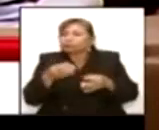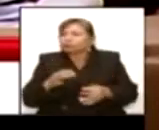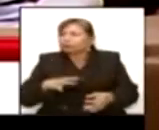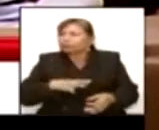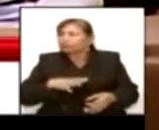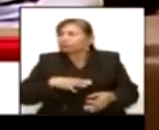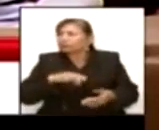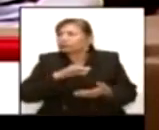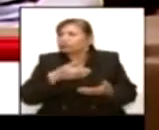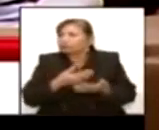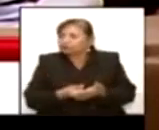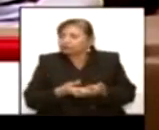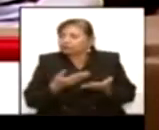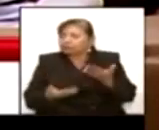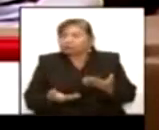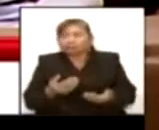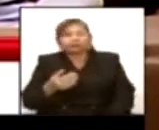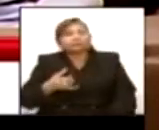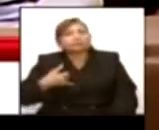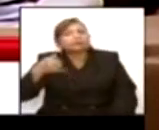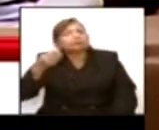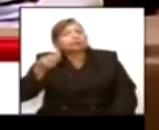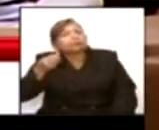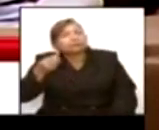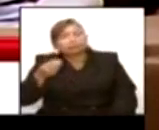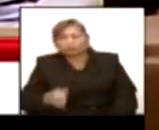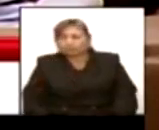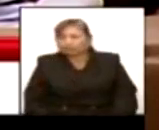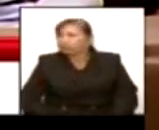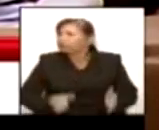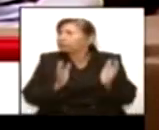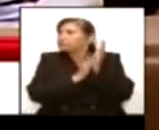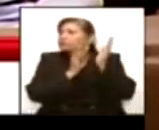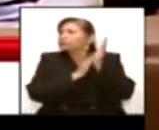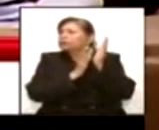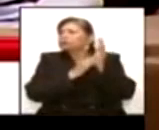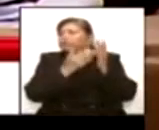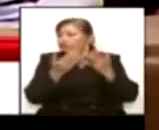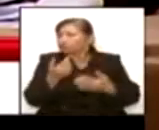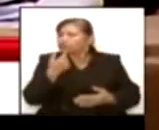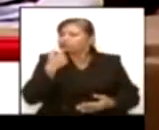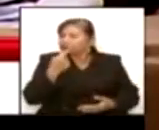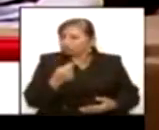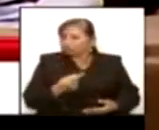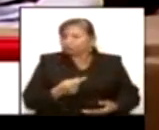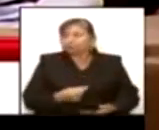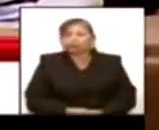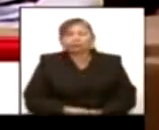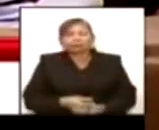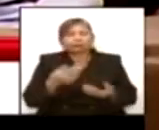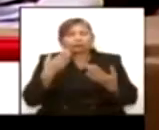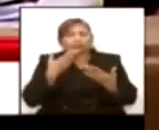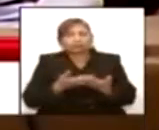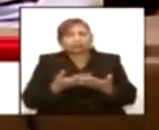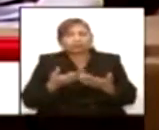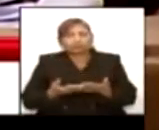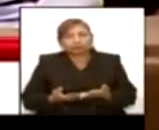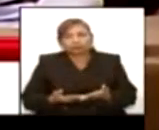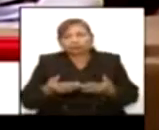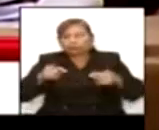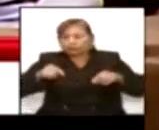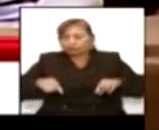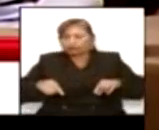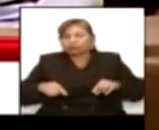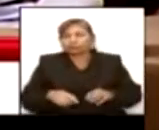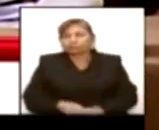atención de salud de las adolescentes. Esa ha sido la visión de la Defensoría del Pueblo y esa ha sido la razón de la intervención de la Defensoría en